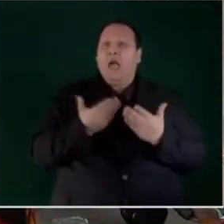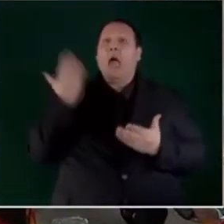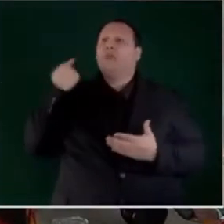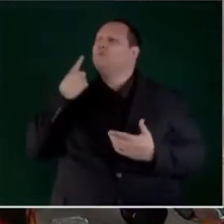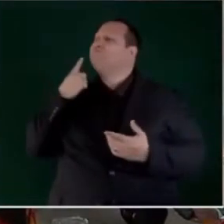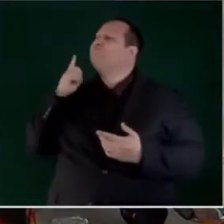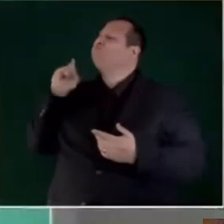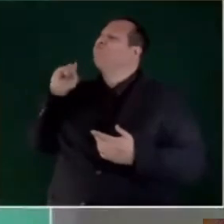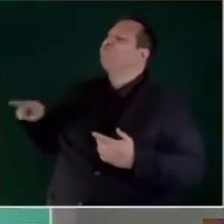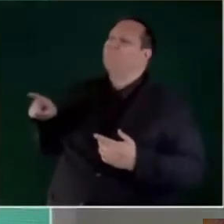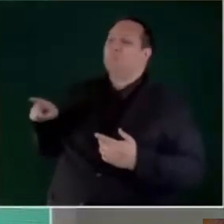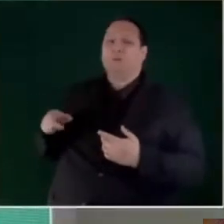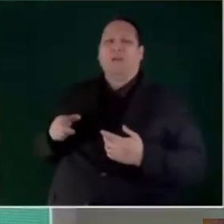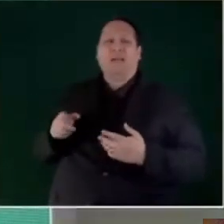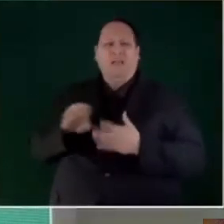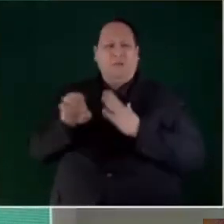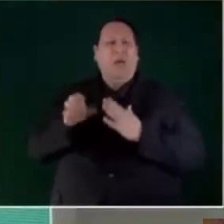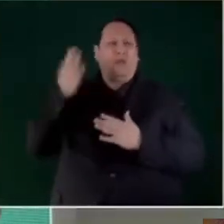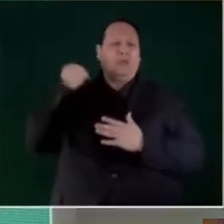imposiciones,